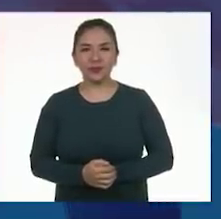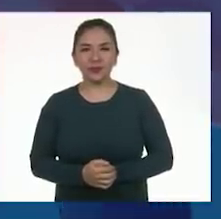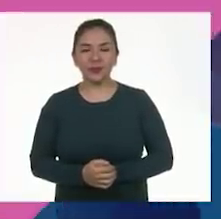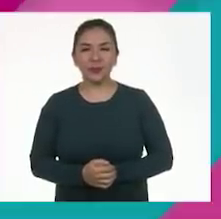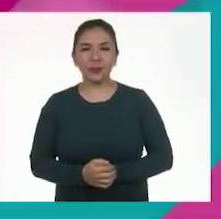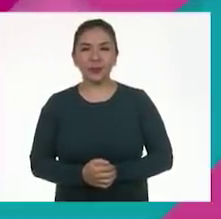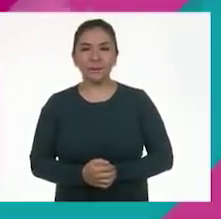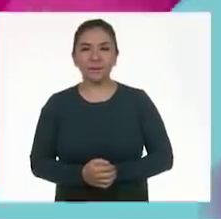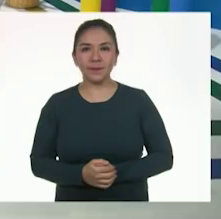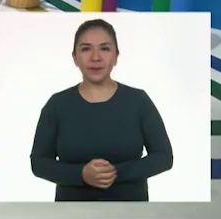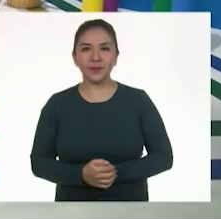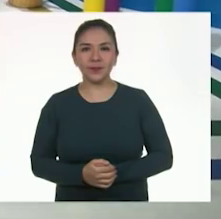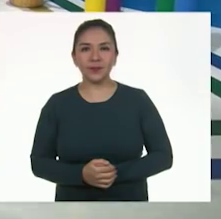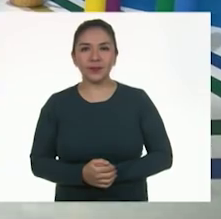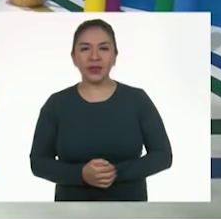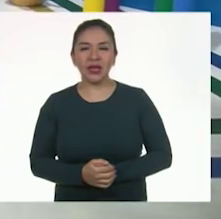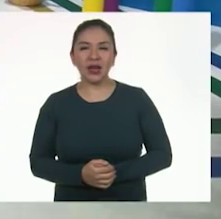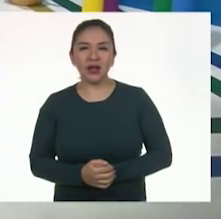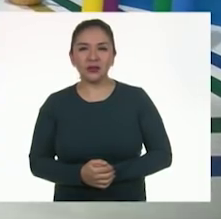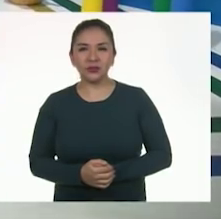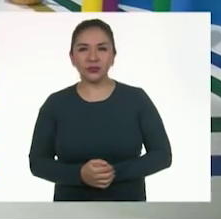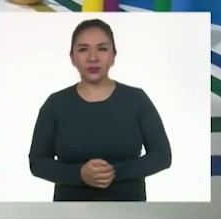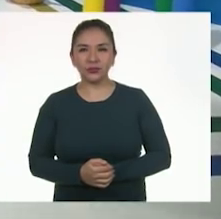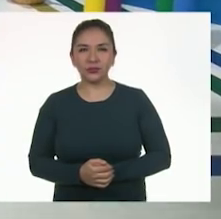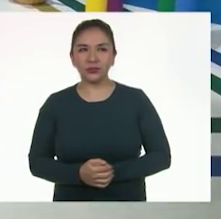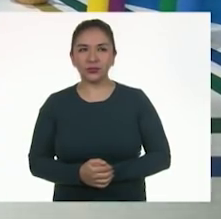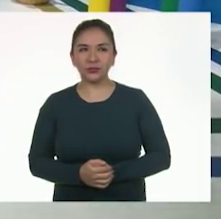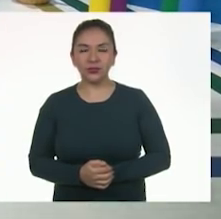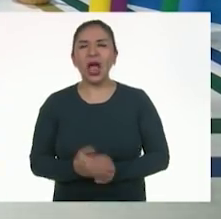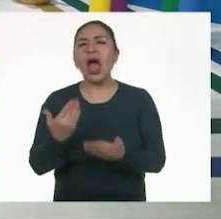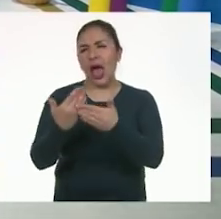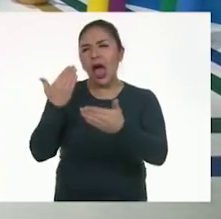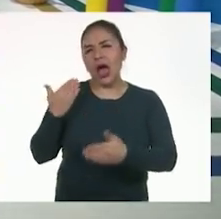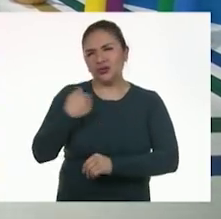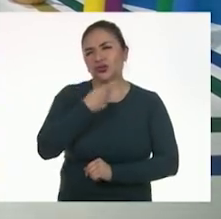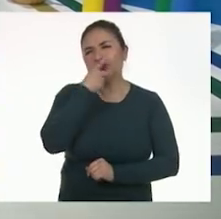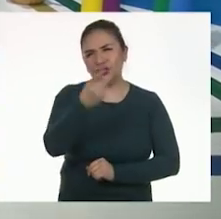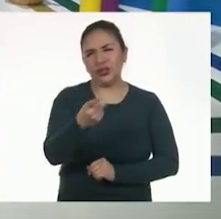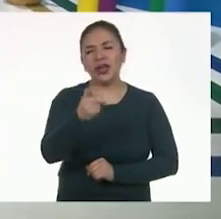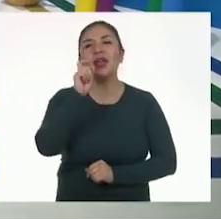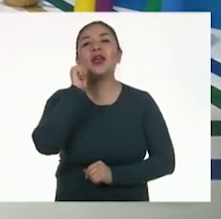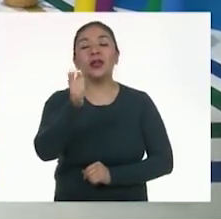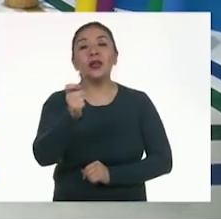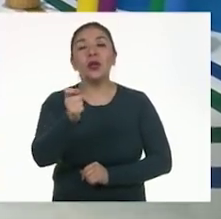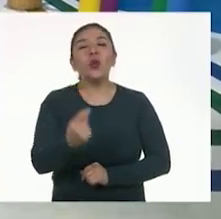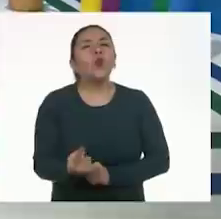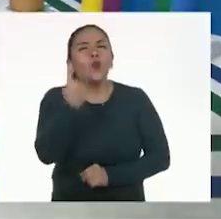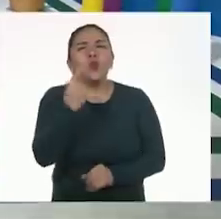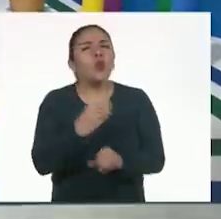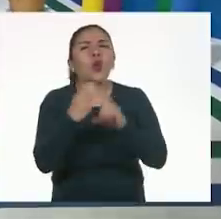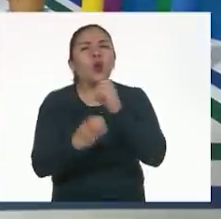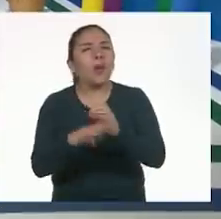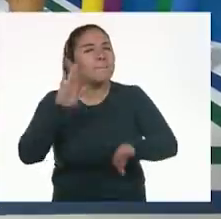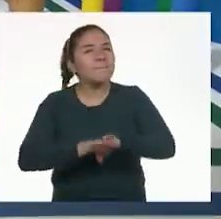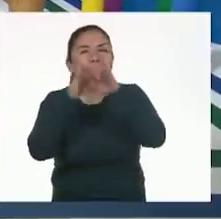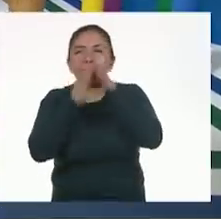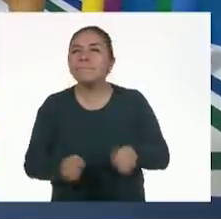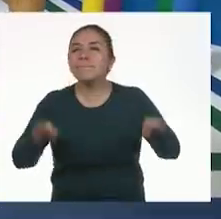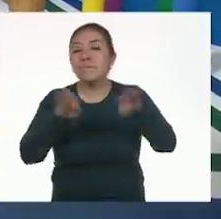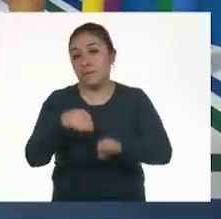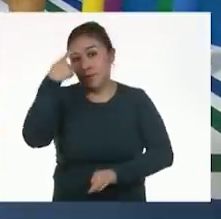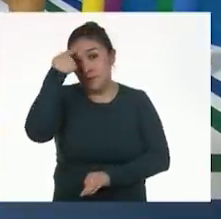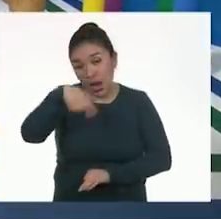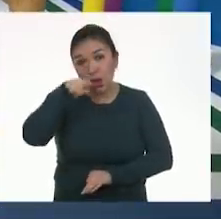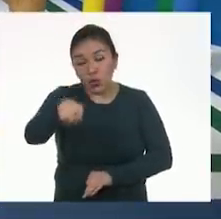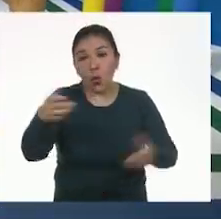proviene de este asunto. Mira, ya habíamos dicho en otras clases que una de las cosas más importantes